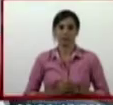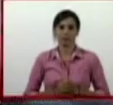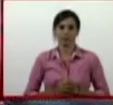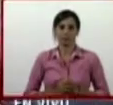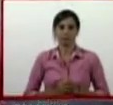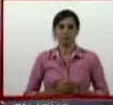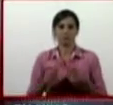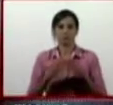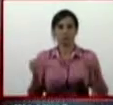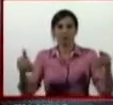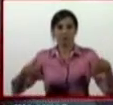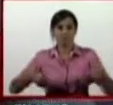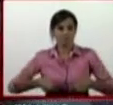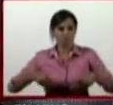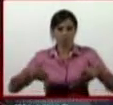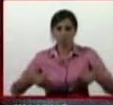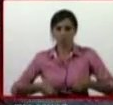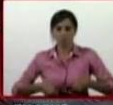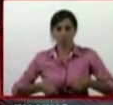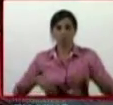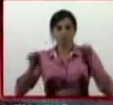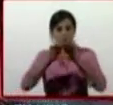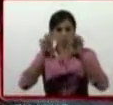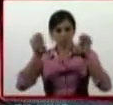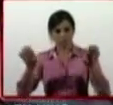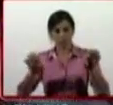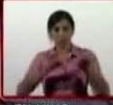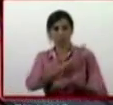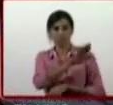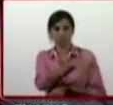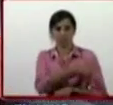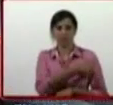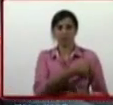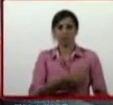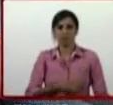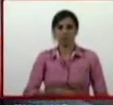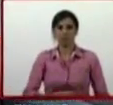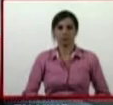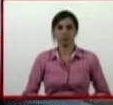todo el esfuerzo a nivel de la educación universitaria,